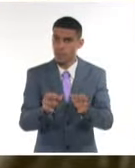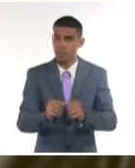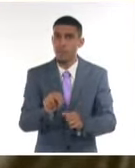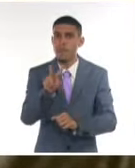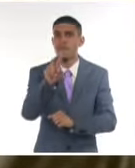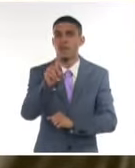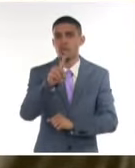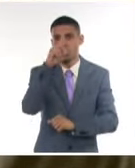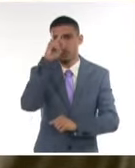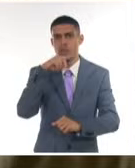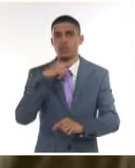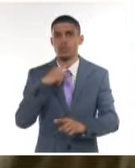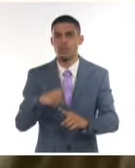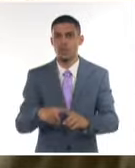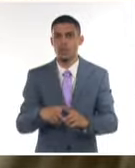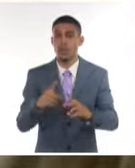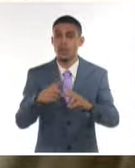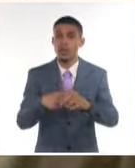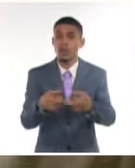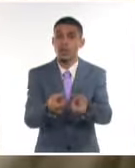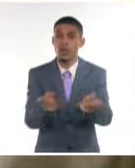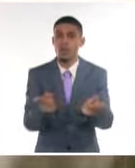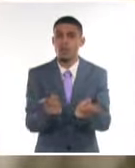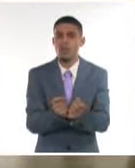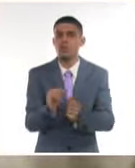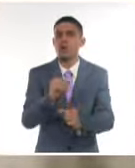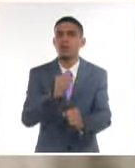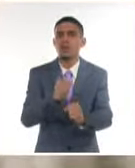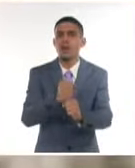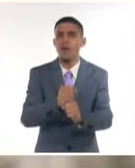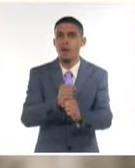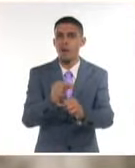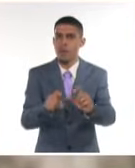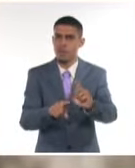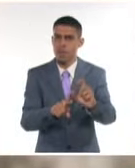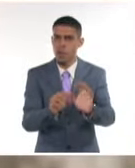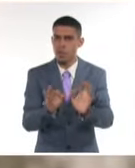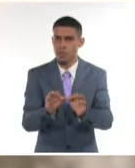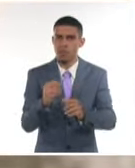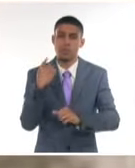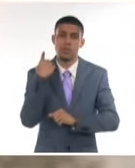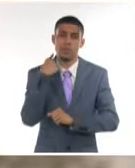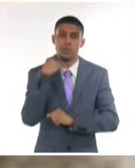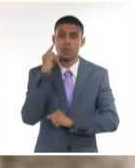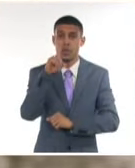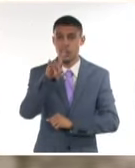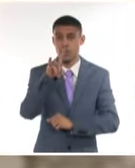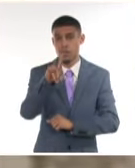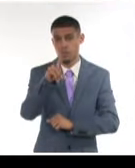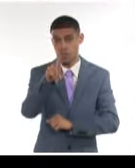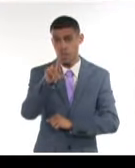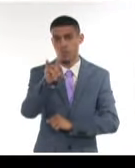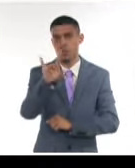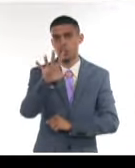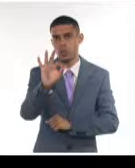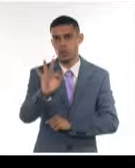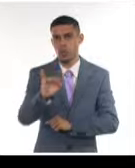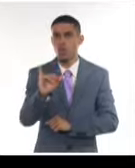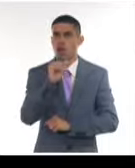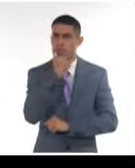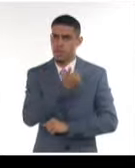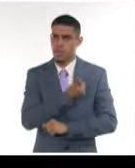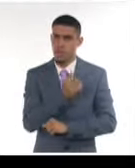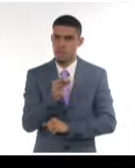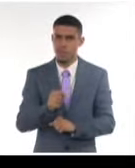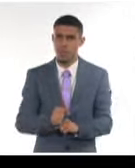de septiembre y el Congreso Obrero en Armas en diciembre de 1958. De combate en